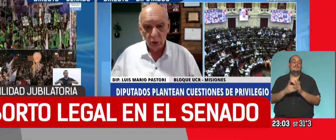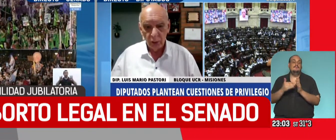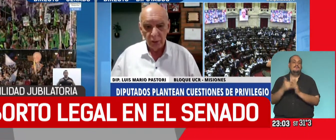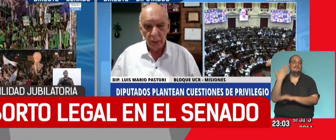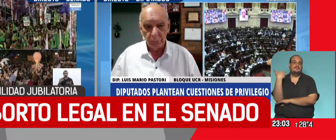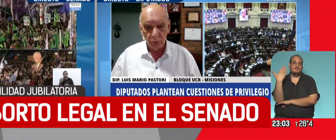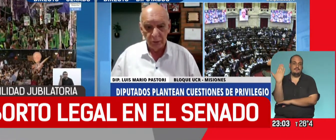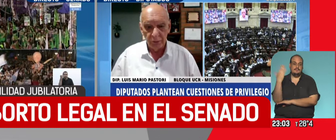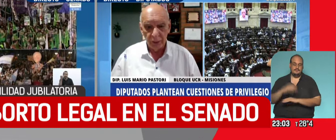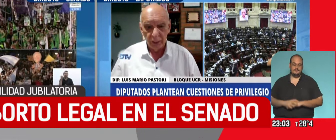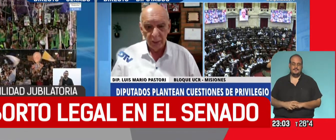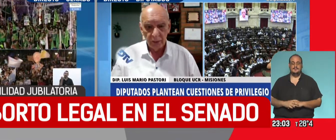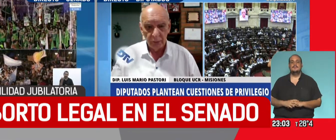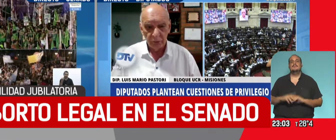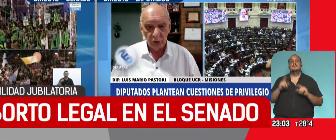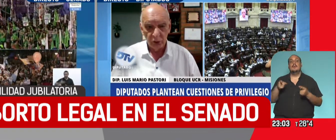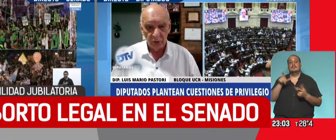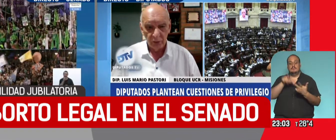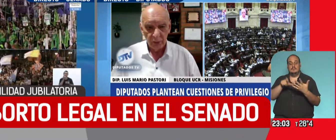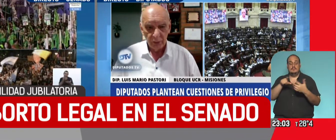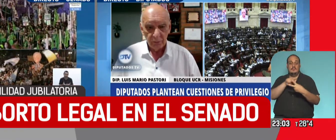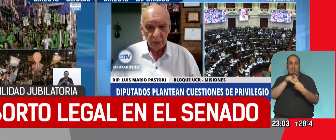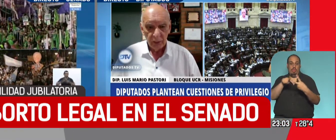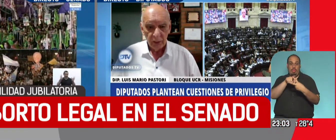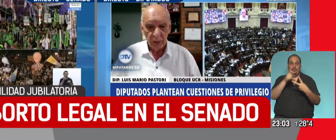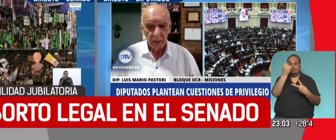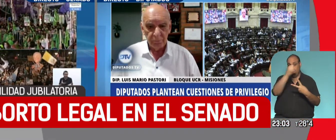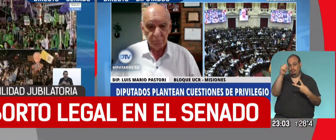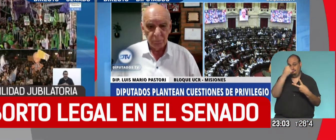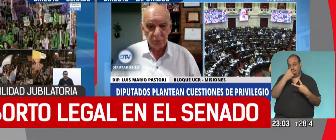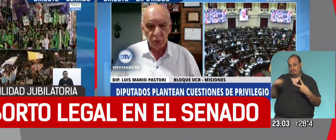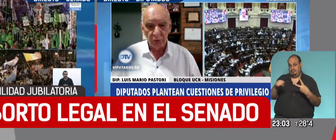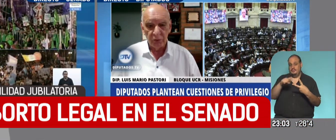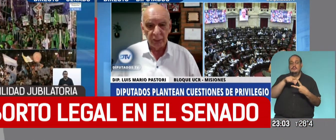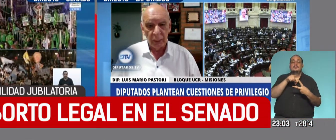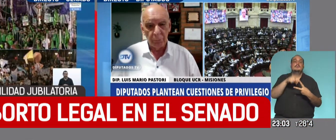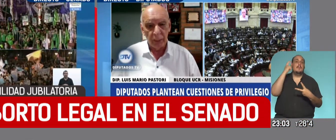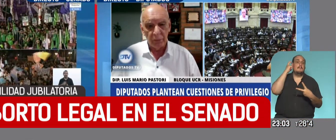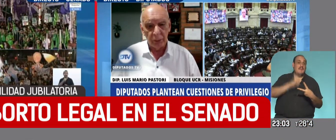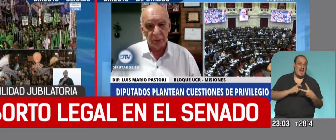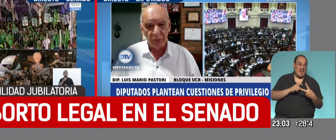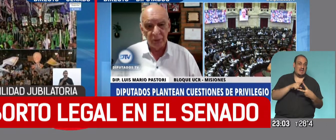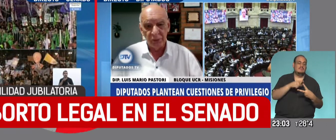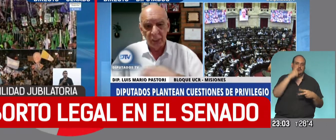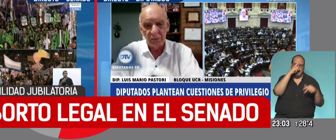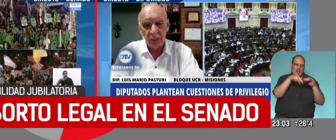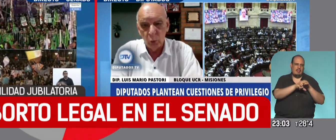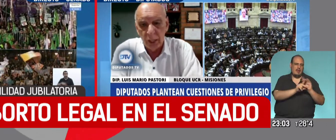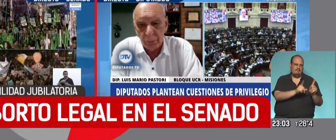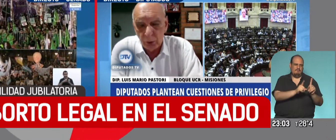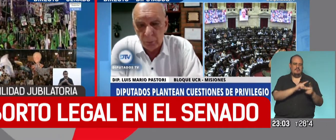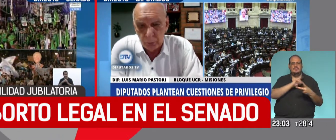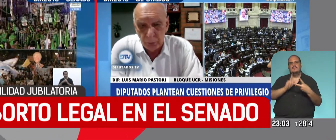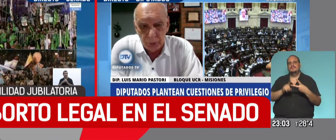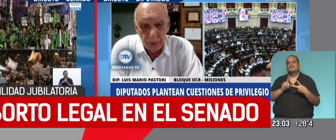su discurso. Y además hay que contar 2 ausencias ya prefijadas a la hora de votar que tienen que ver con el senador Carlos Saúl Menem, que está internado todavía, y también